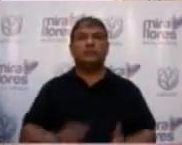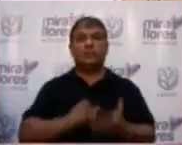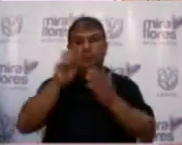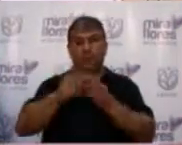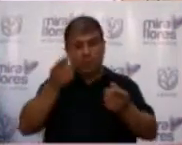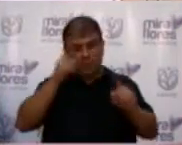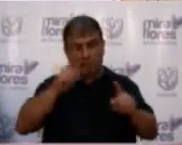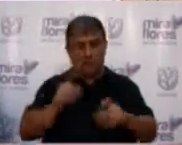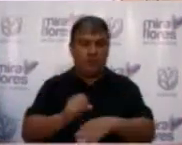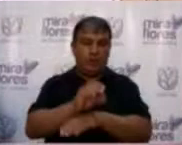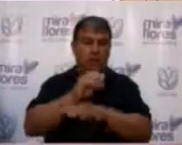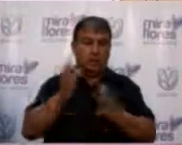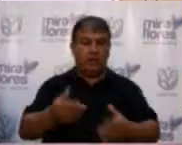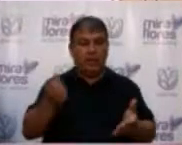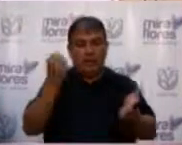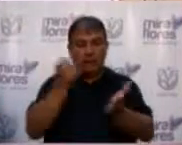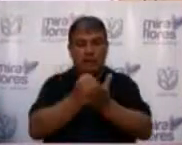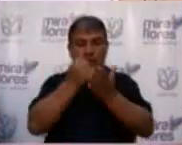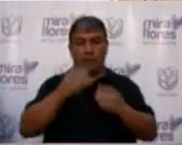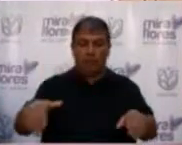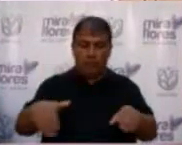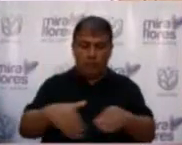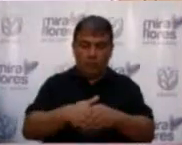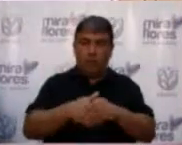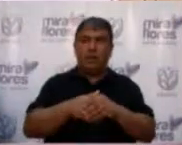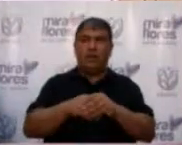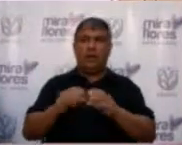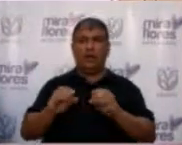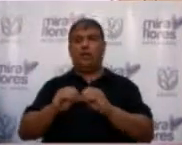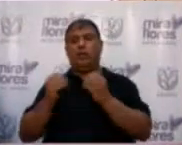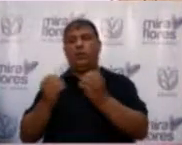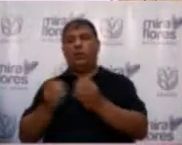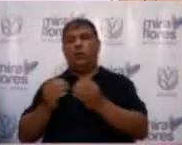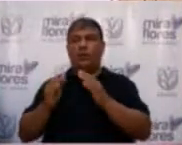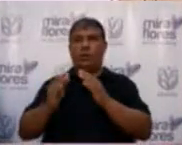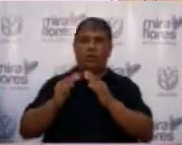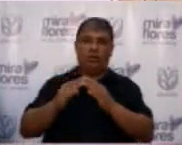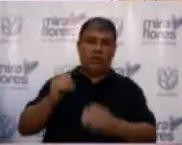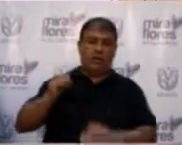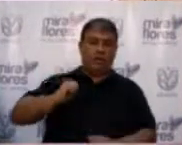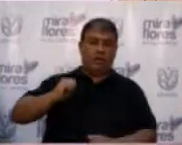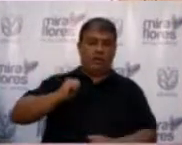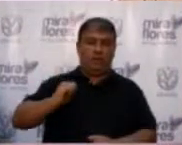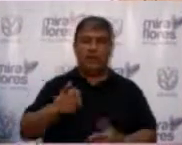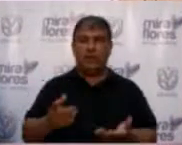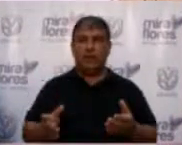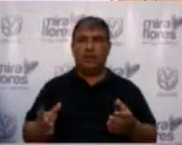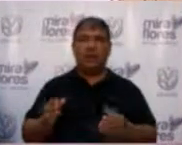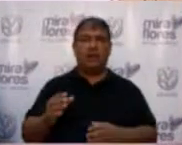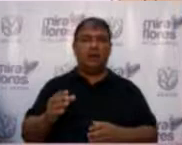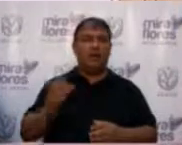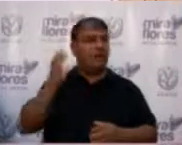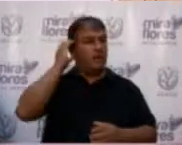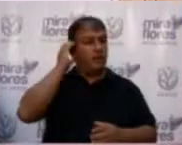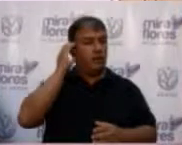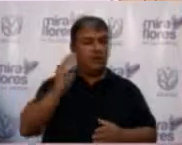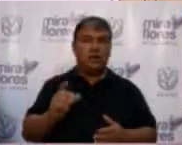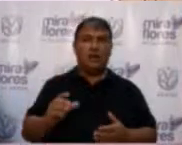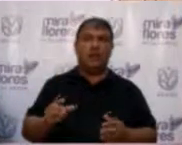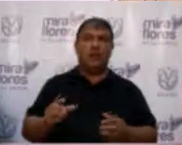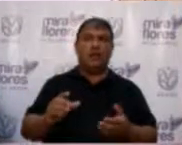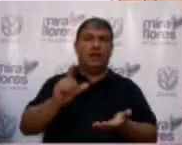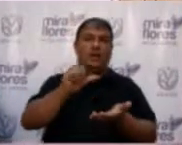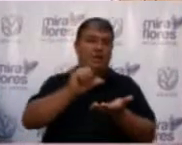Proyecto de acuerdo de consejo que aprueba el convenio de cooperación interinstitucional entre la Municipalidad Metropolitana de Lima y